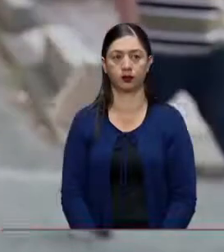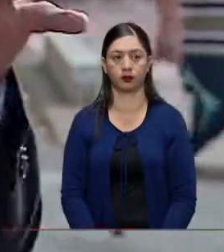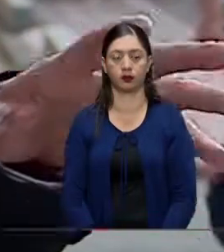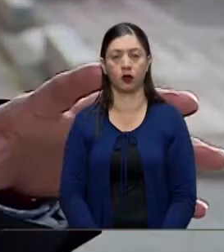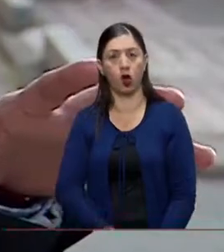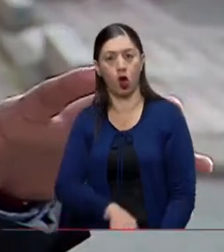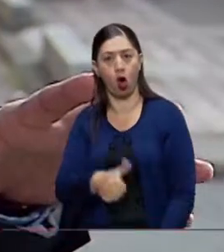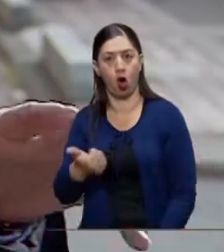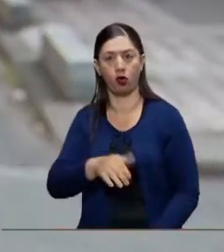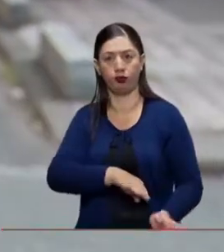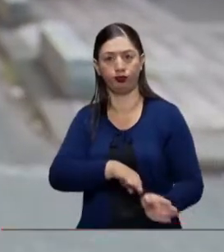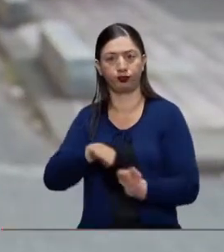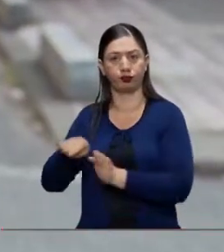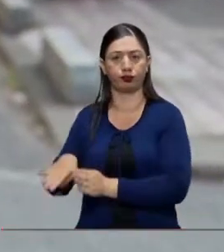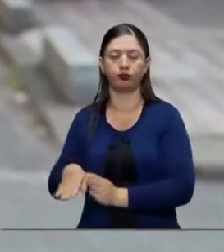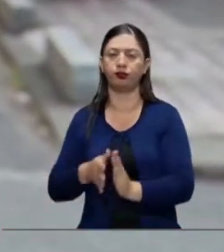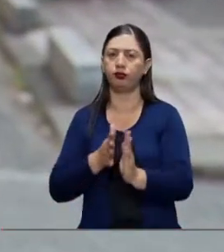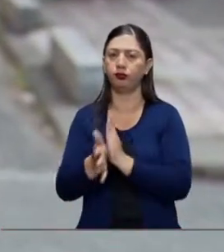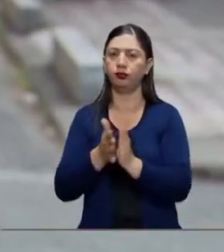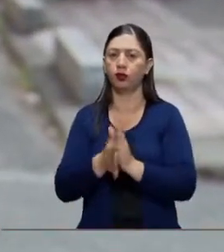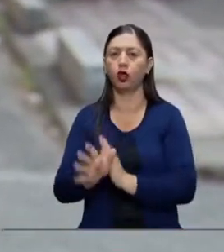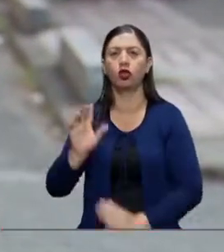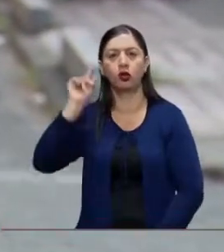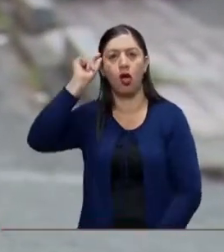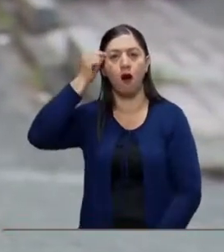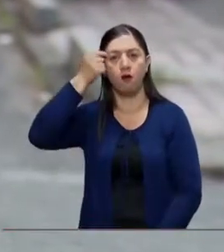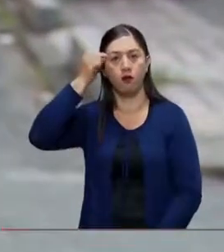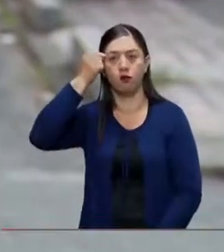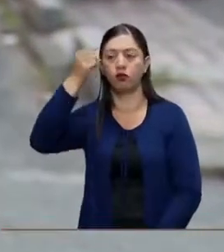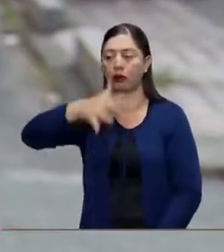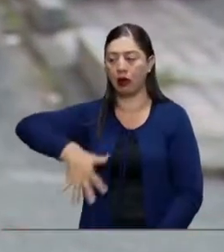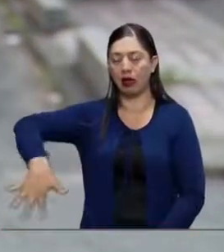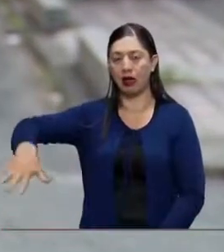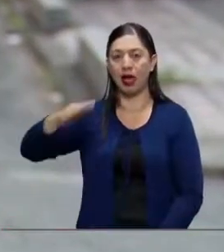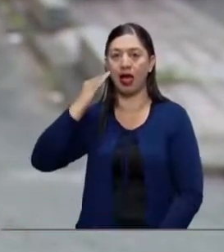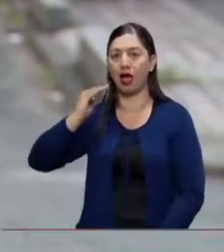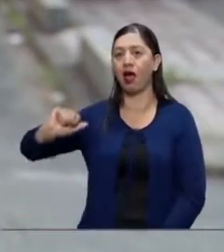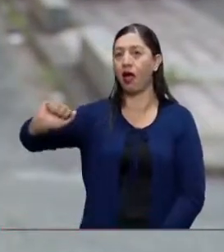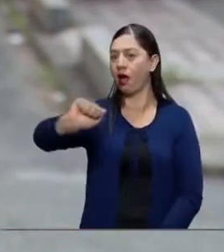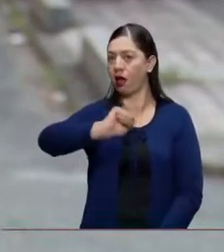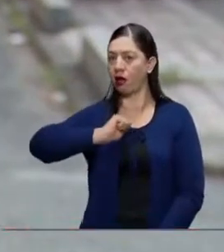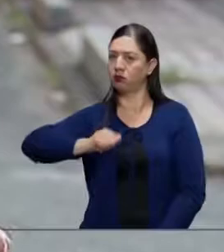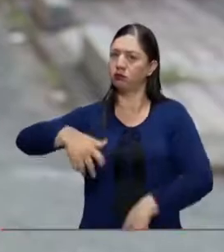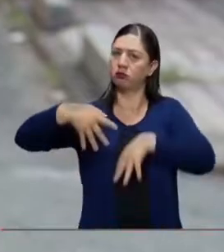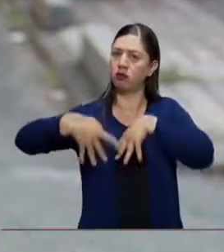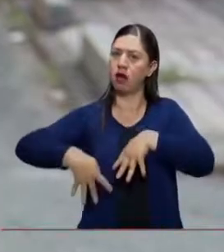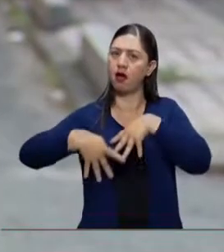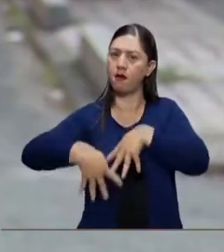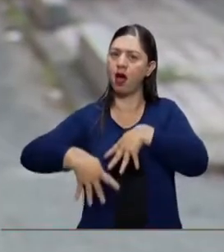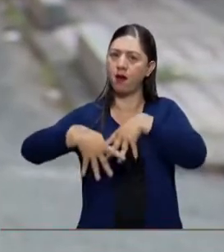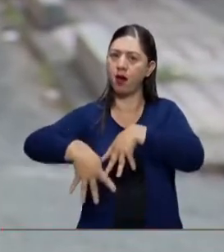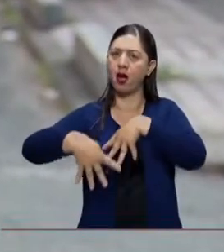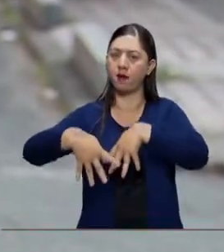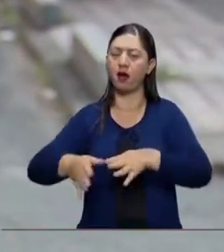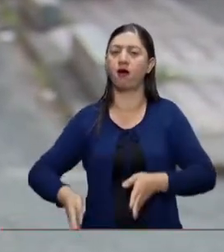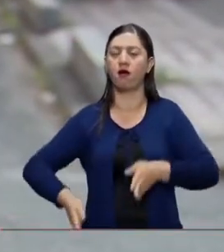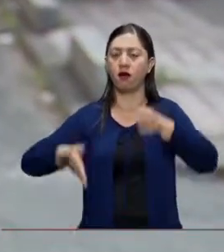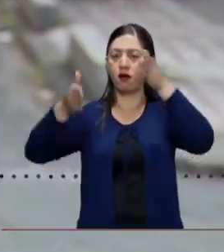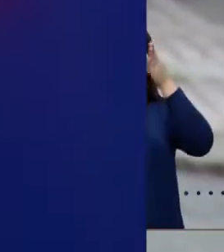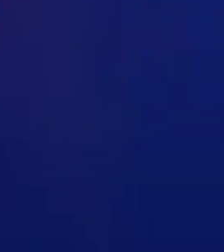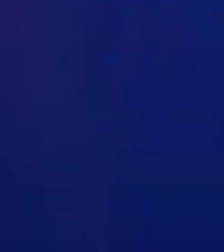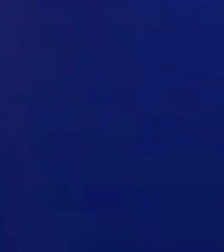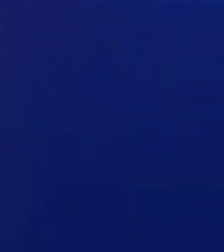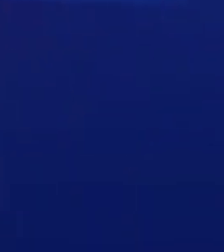En otros hechos nos trasladamos al municipio de Buga. Allí el colectivo de mujeres participó de un plantón a las afueras del Palacio de Justicia